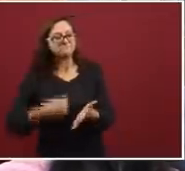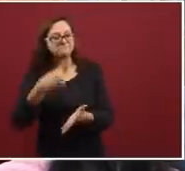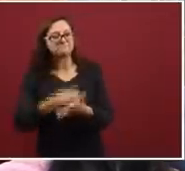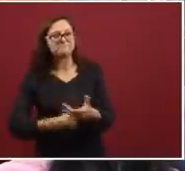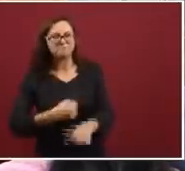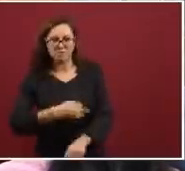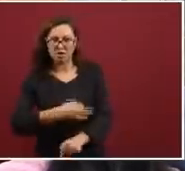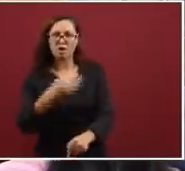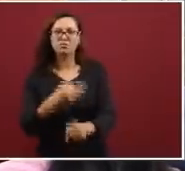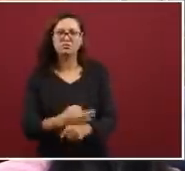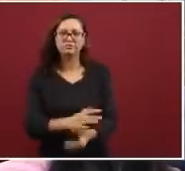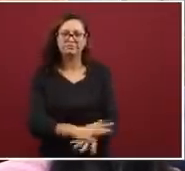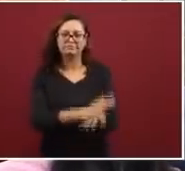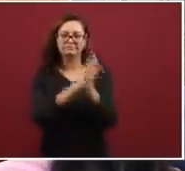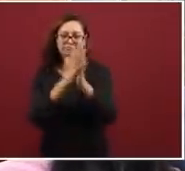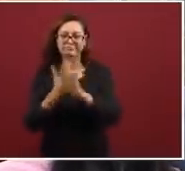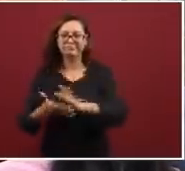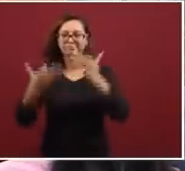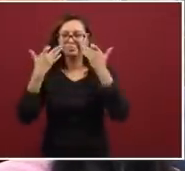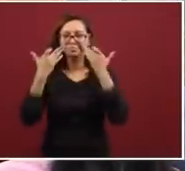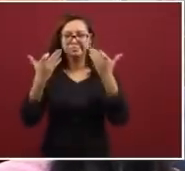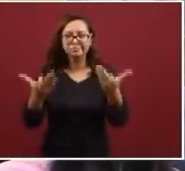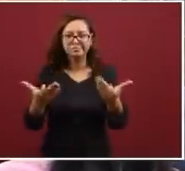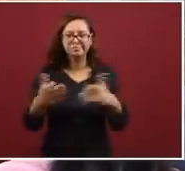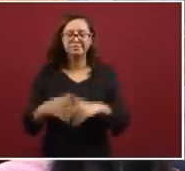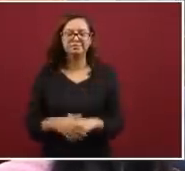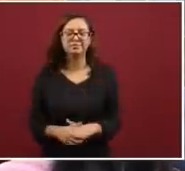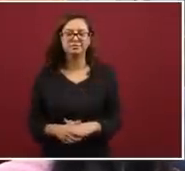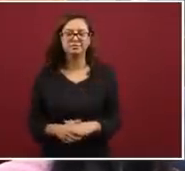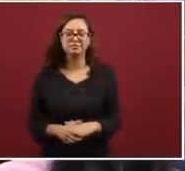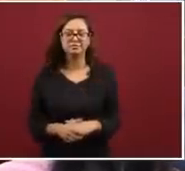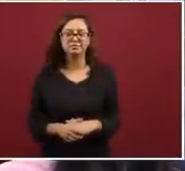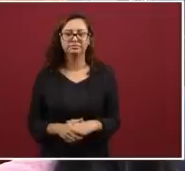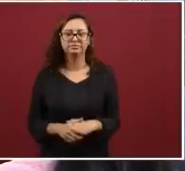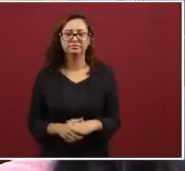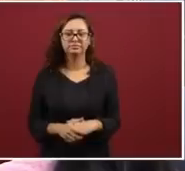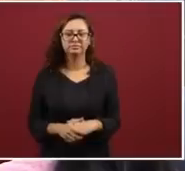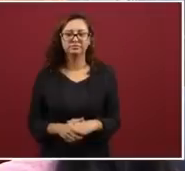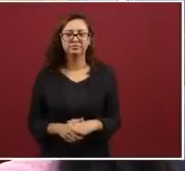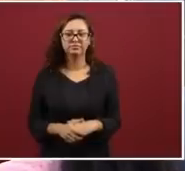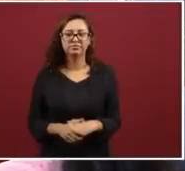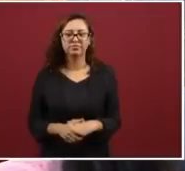momentos. Algunos ya nos